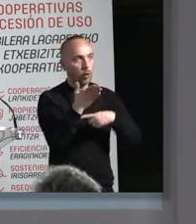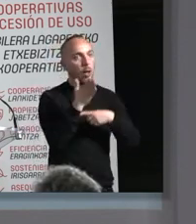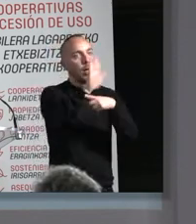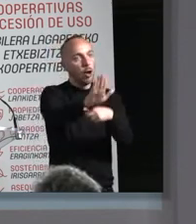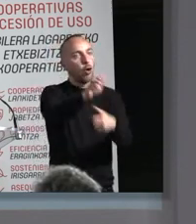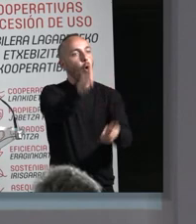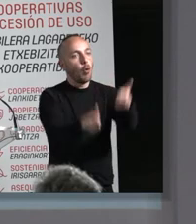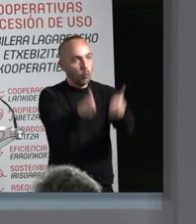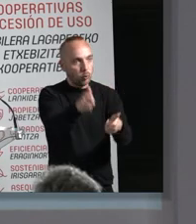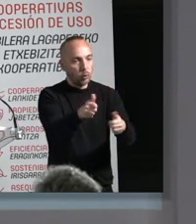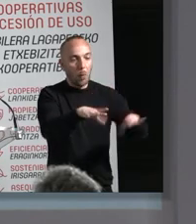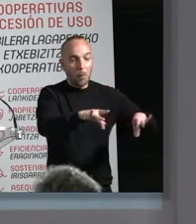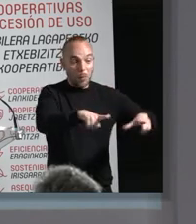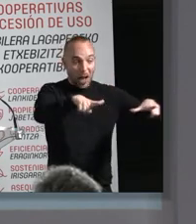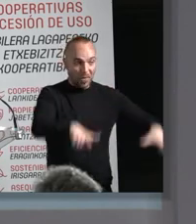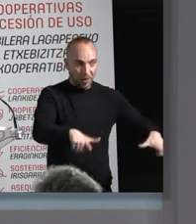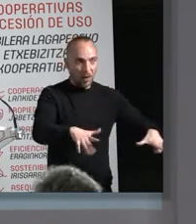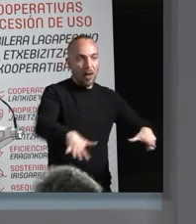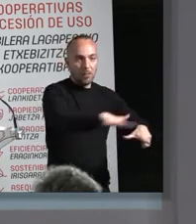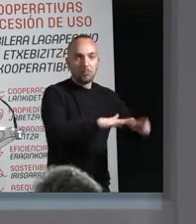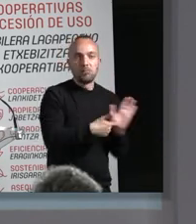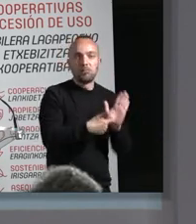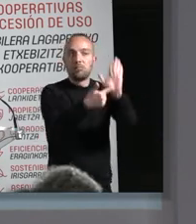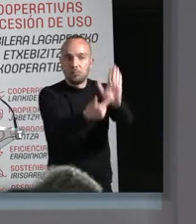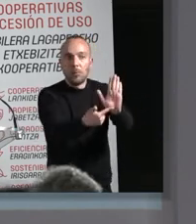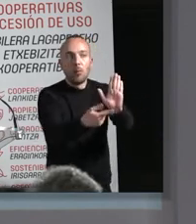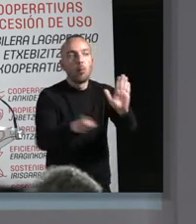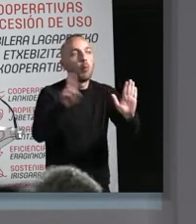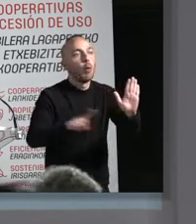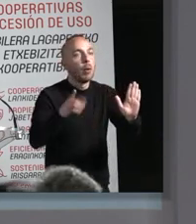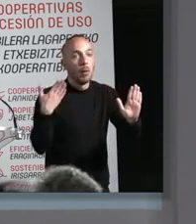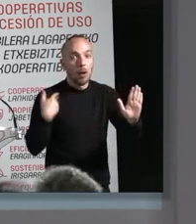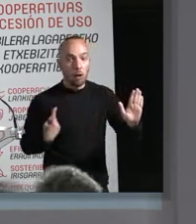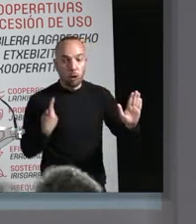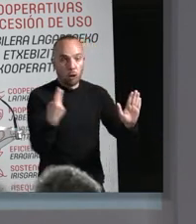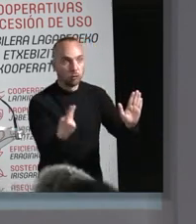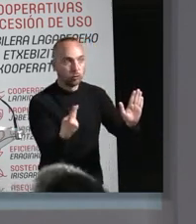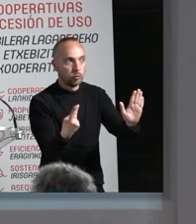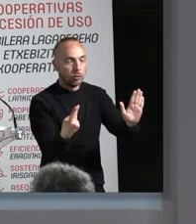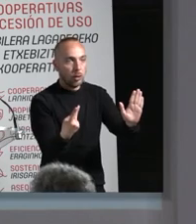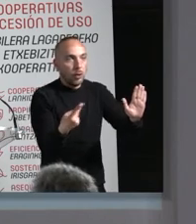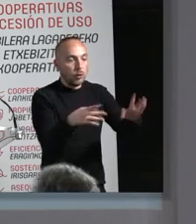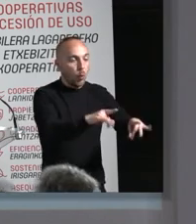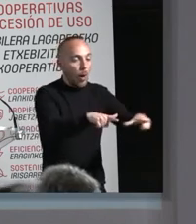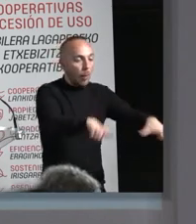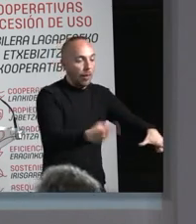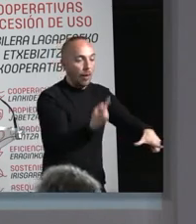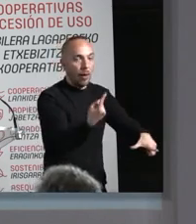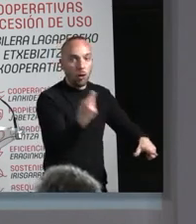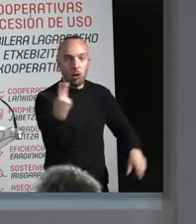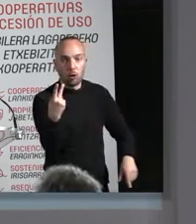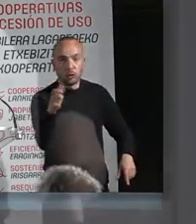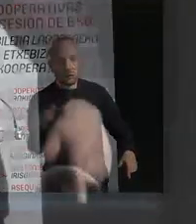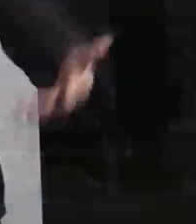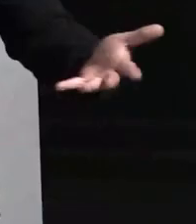un concurso, se puso una parcela a disposición. El problema es que estábamos 2. Entonces, claro, saqué una parcela para 2, pues es un